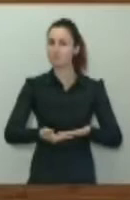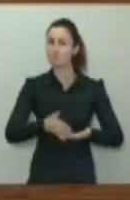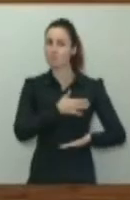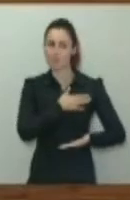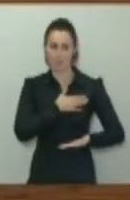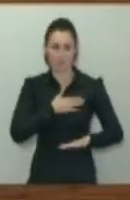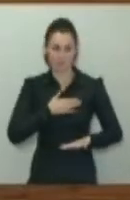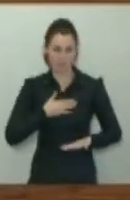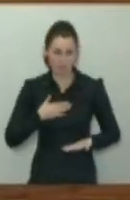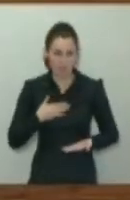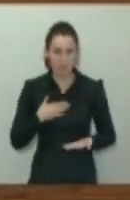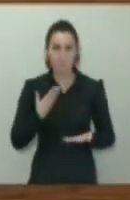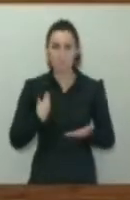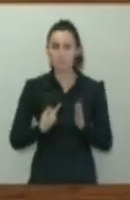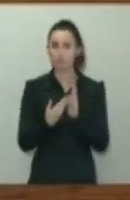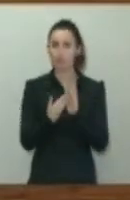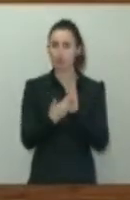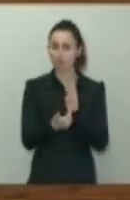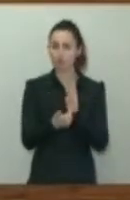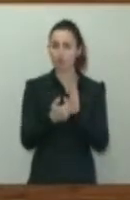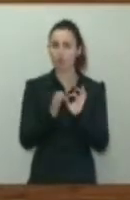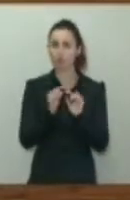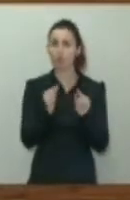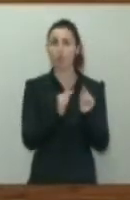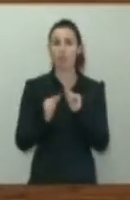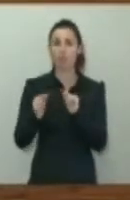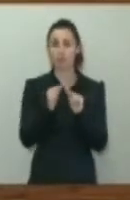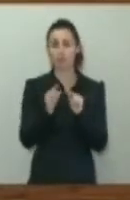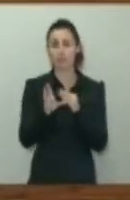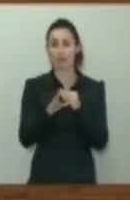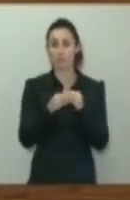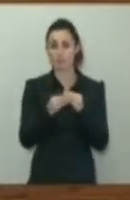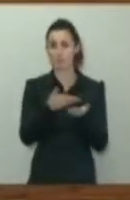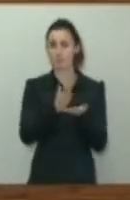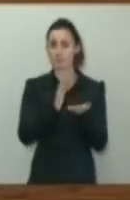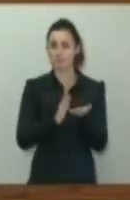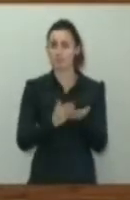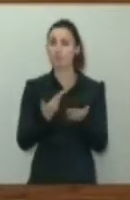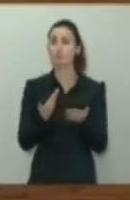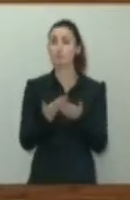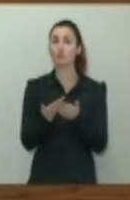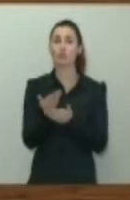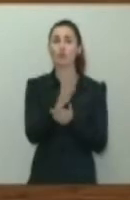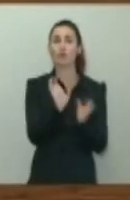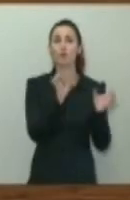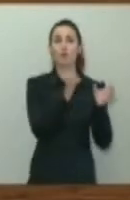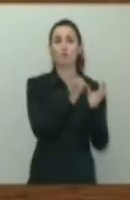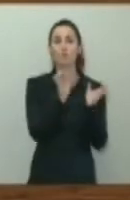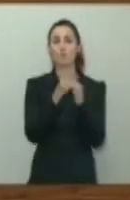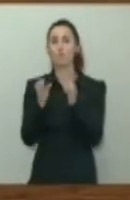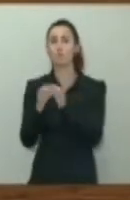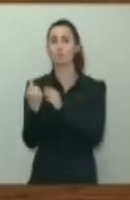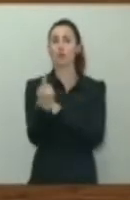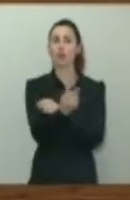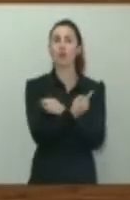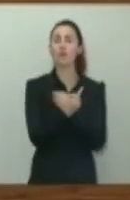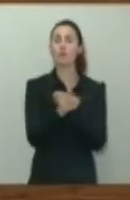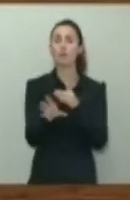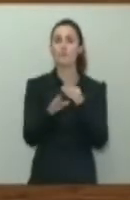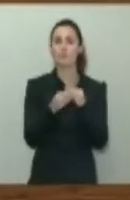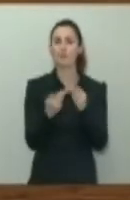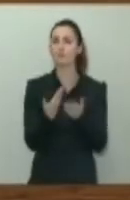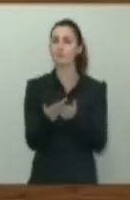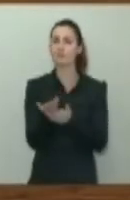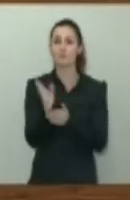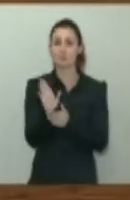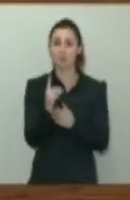habrá de procederse a su corrección durante el debate de las enmiendas parciales presentadas por los distintos grupos de esta Cámara,